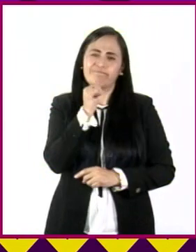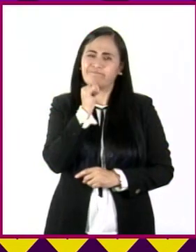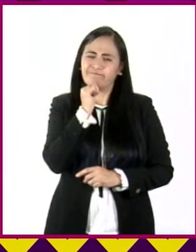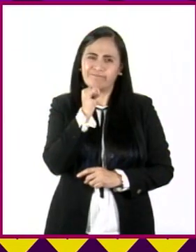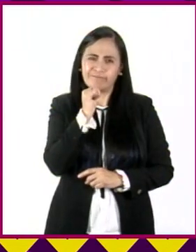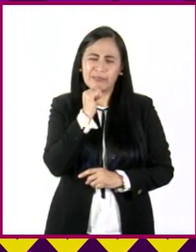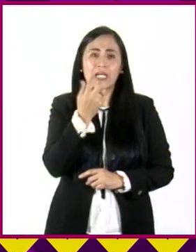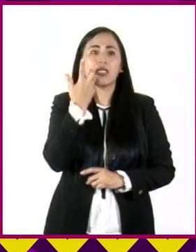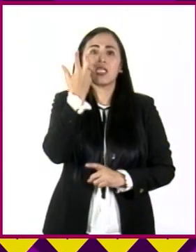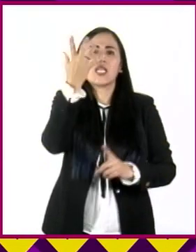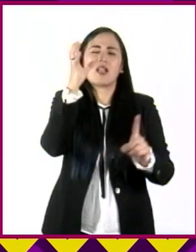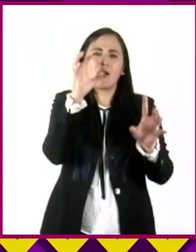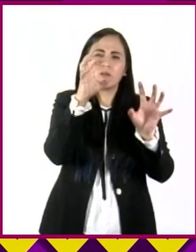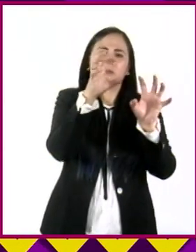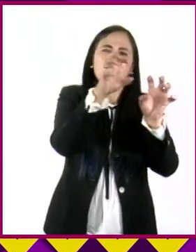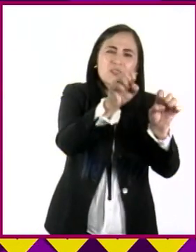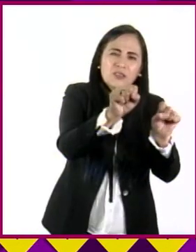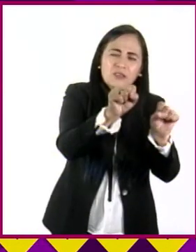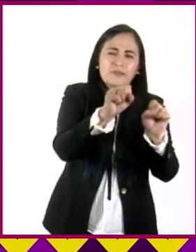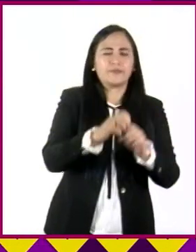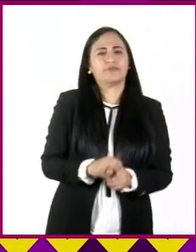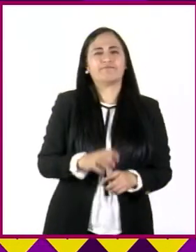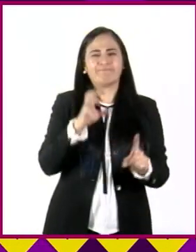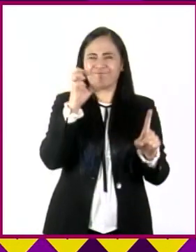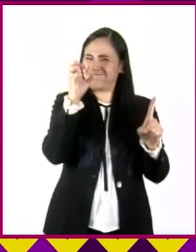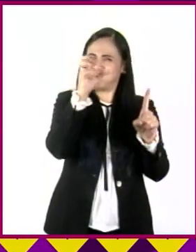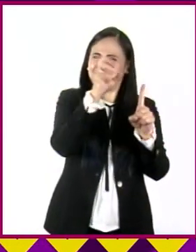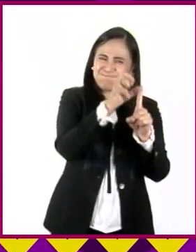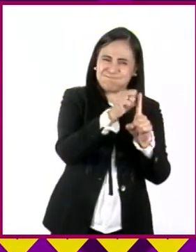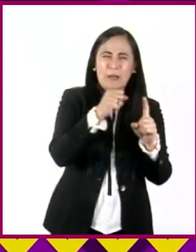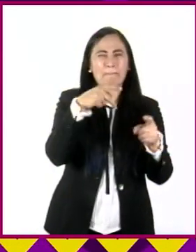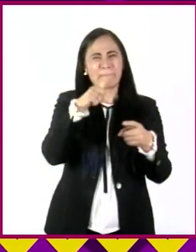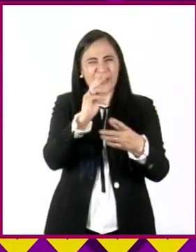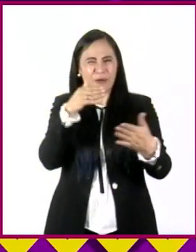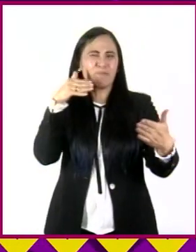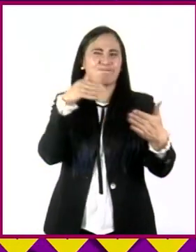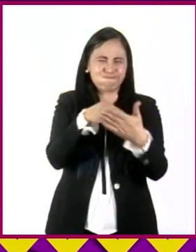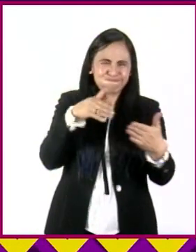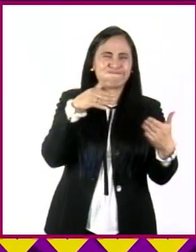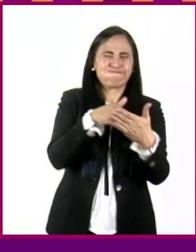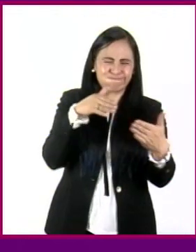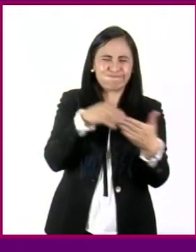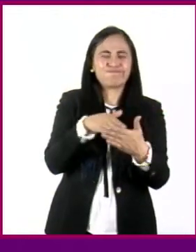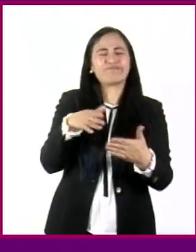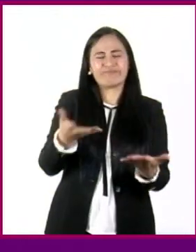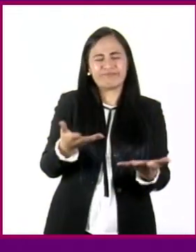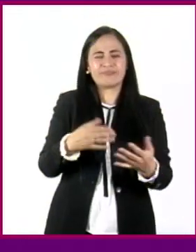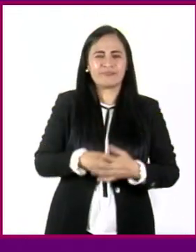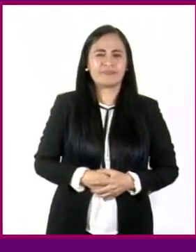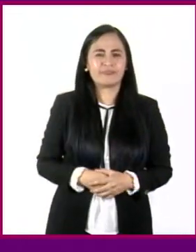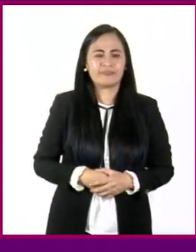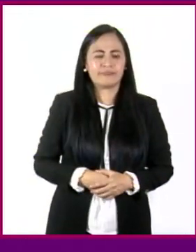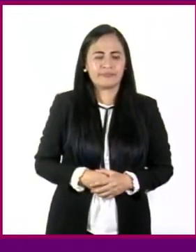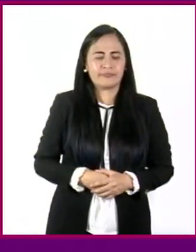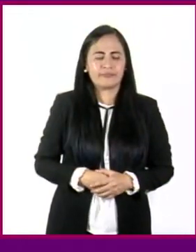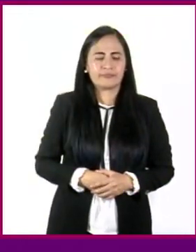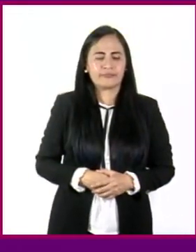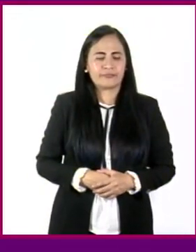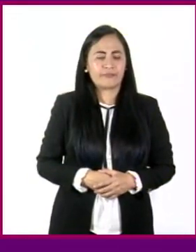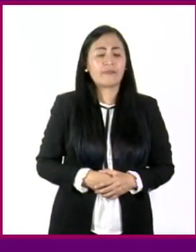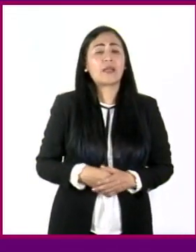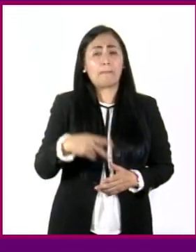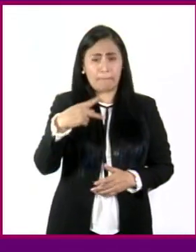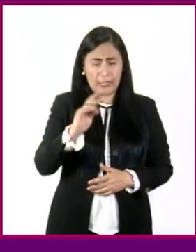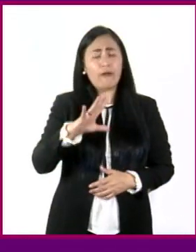una aspiración compartida que se enfrenta a múltiples obstáculos sistémicos. No obstante,